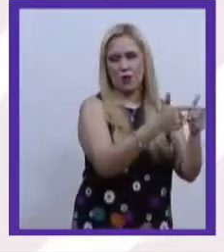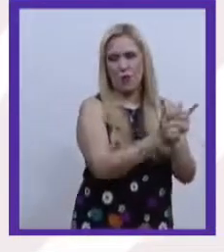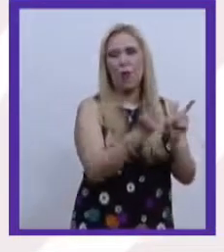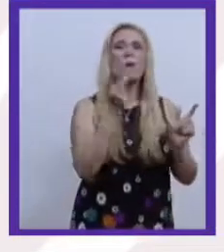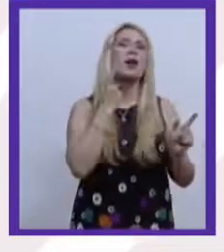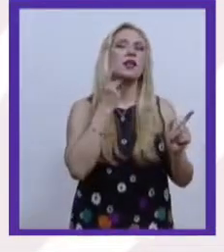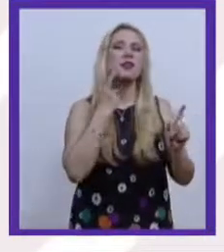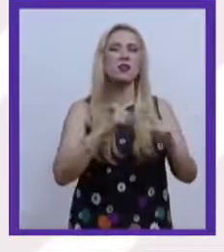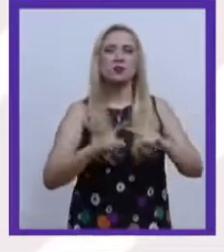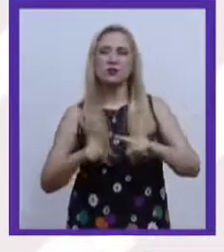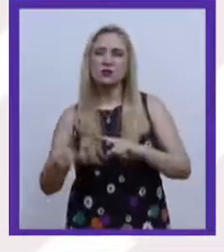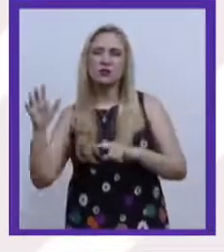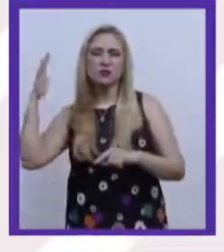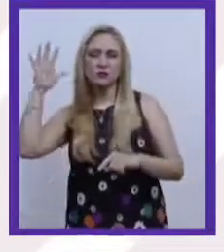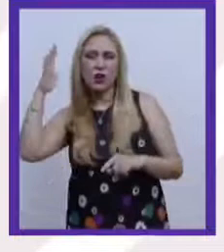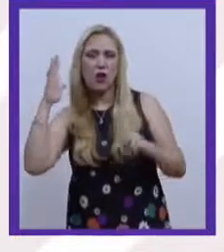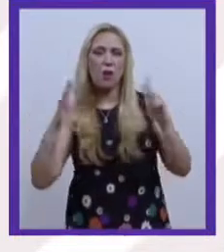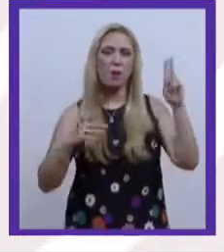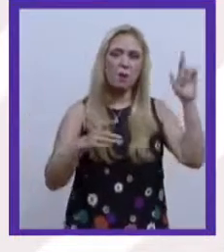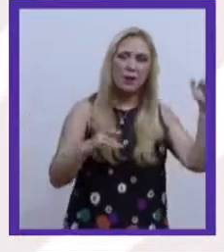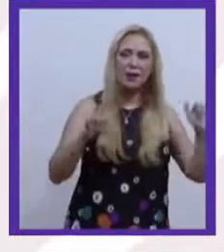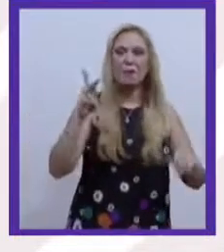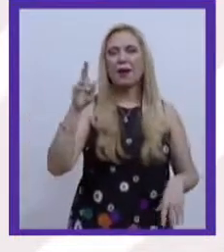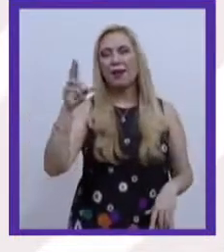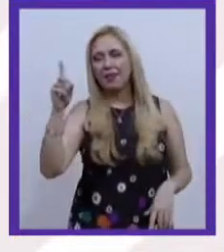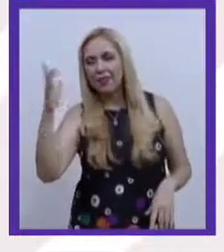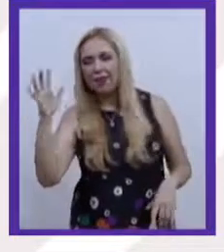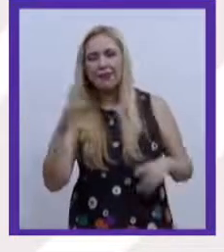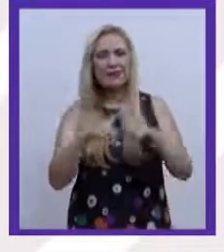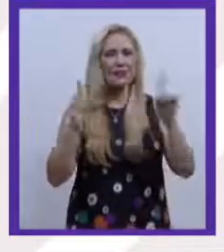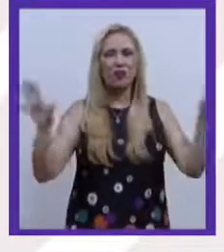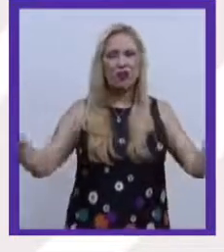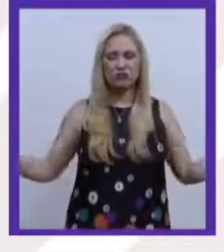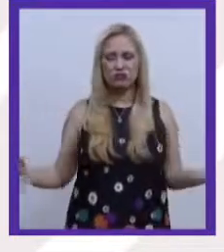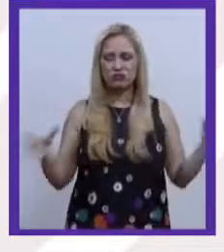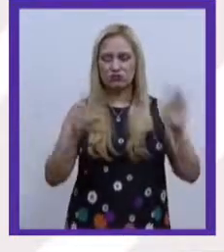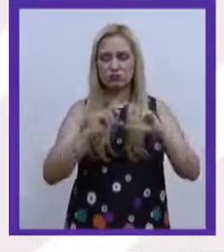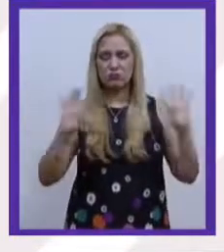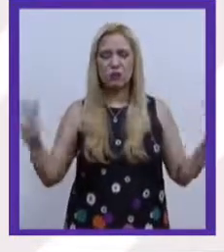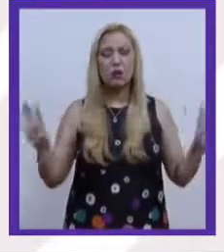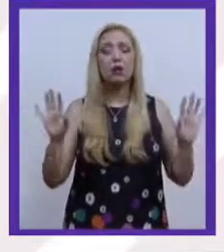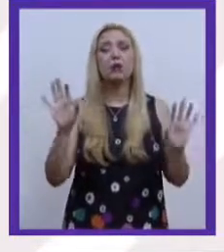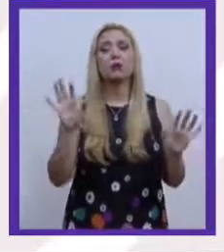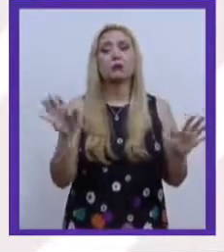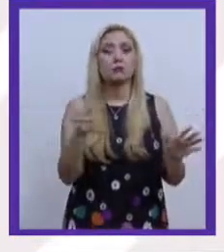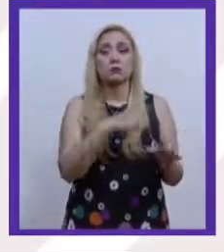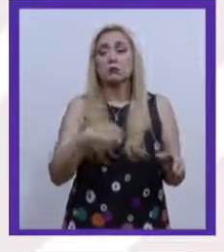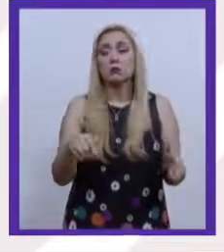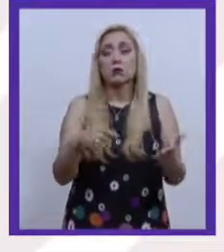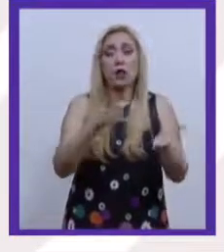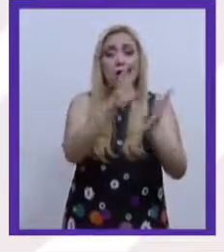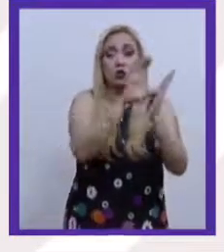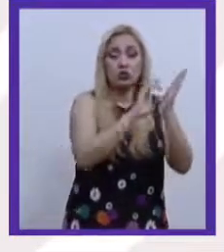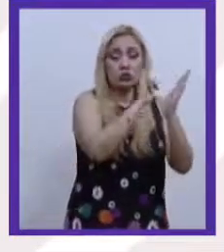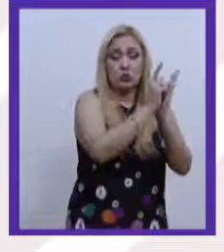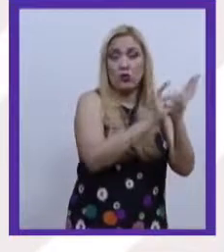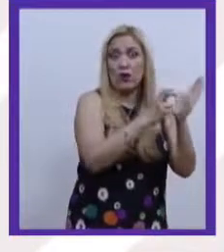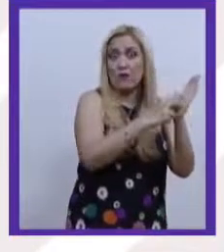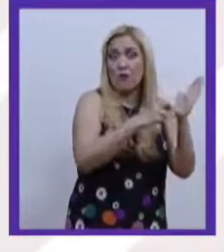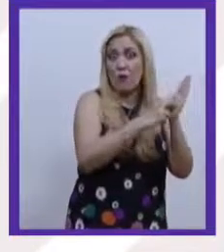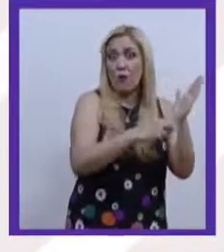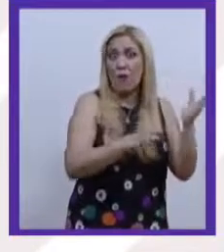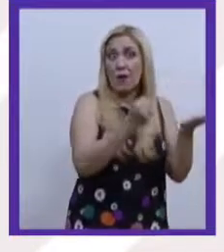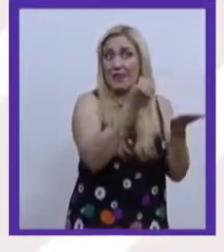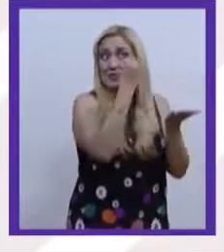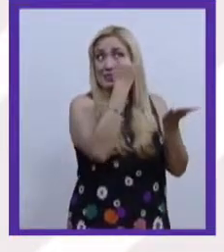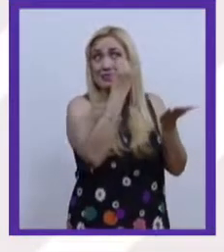bancadas, ya presentamos una propuesta del Sistema Nacional de Cuidados. No va a pasar si no tenemos la reforma constitucional, pero